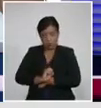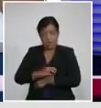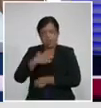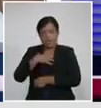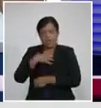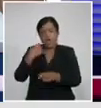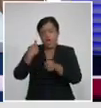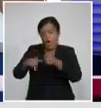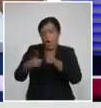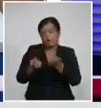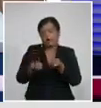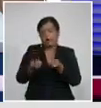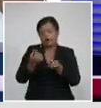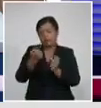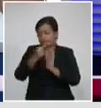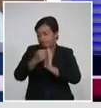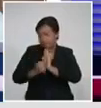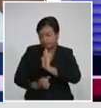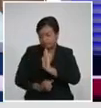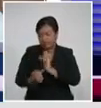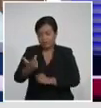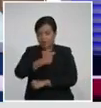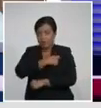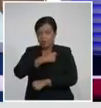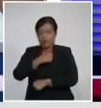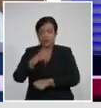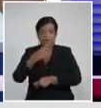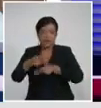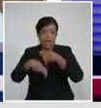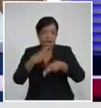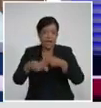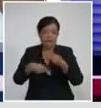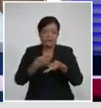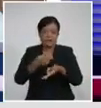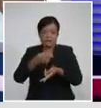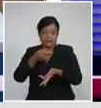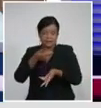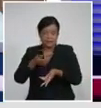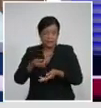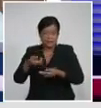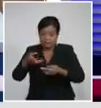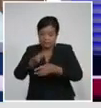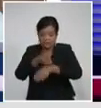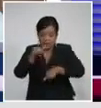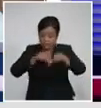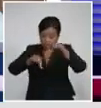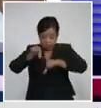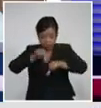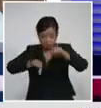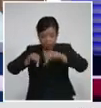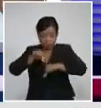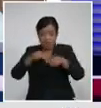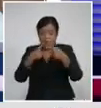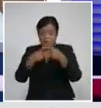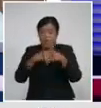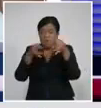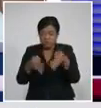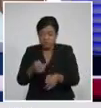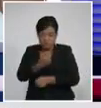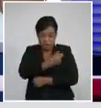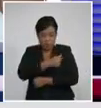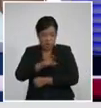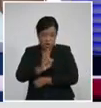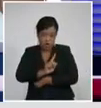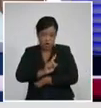de la vacuna que se utilizan, las sales, el medio en que la solución en que se